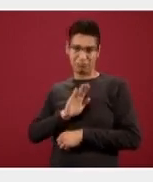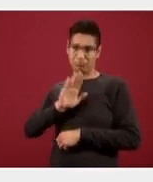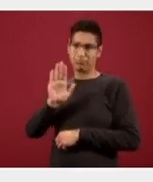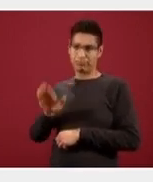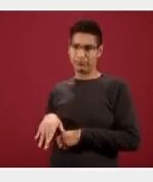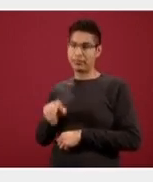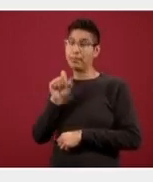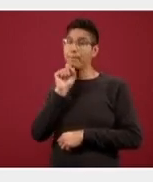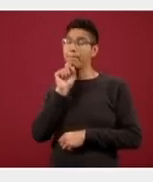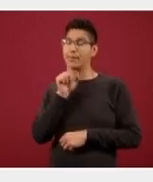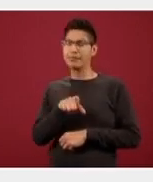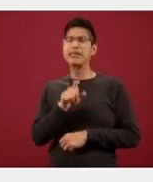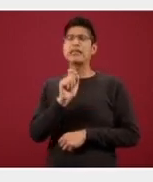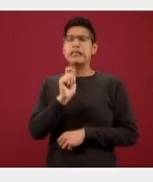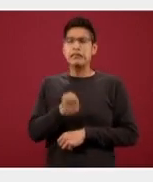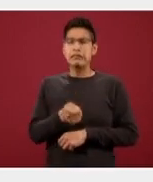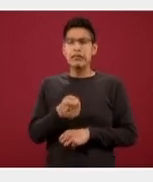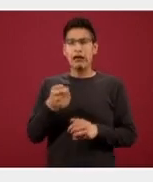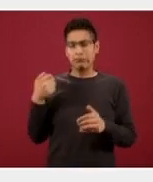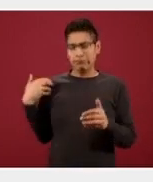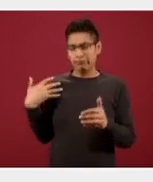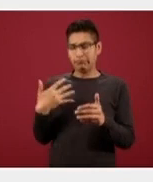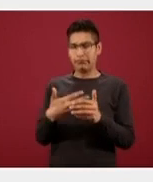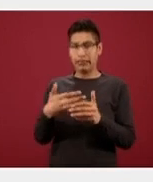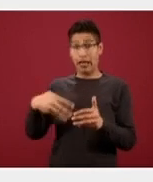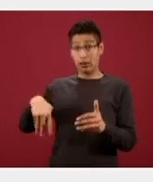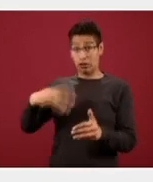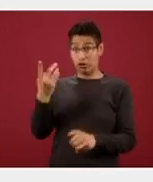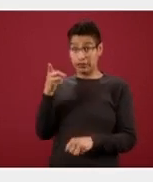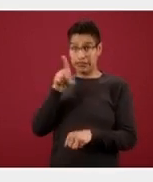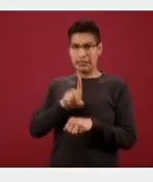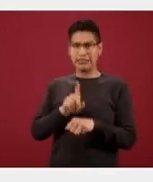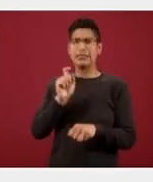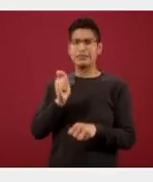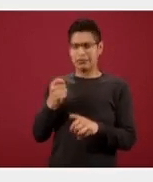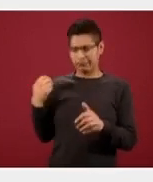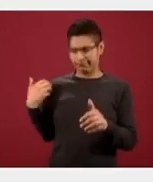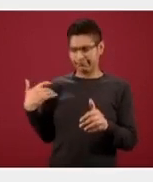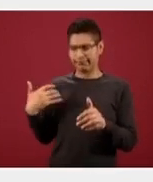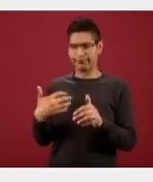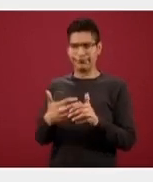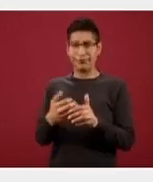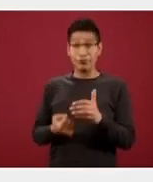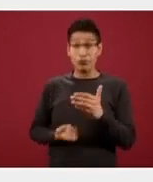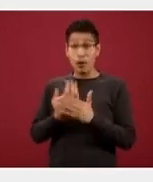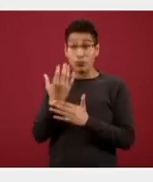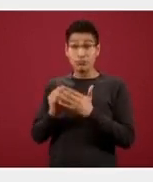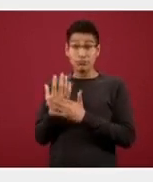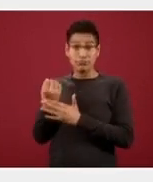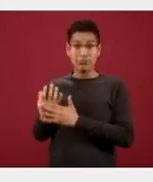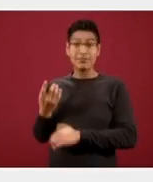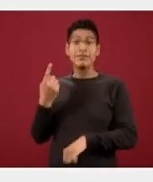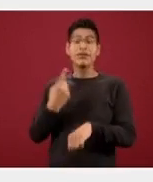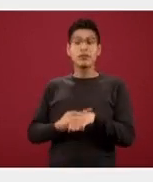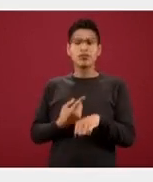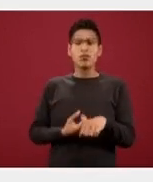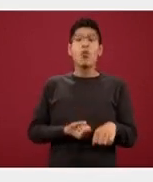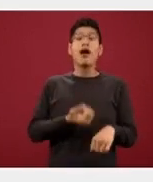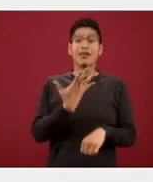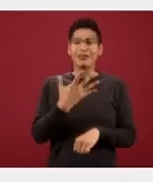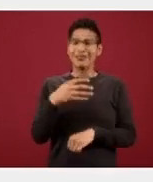comentar también que en los últimos 14 días el número de casos nuevos representa el